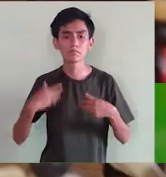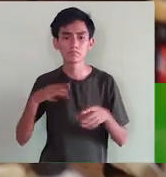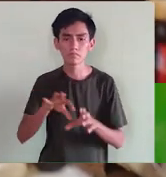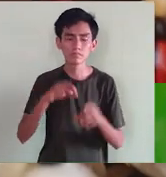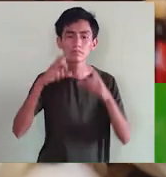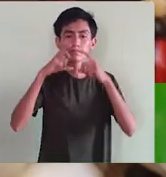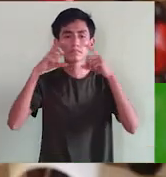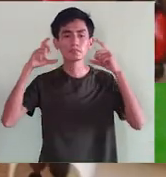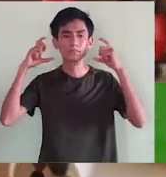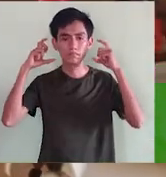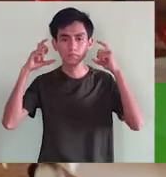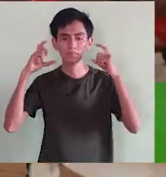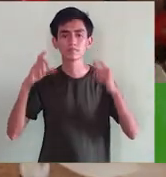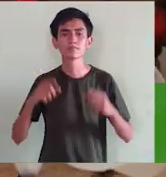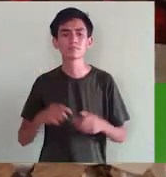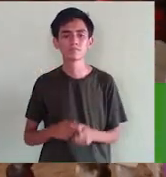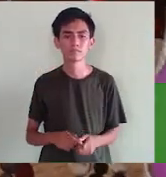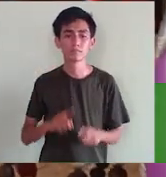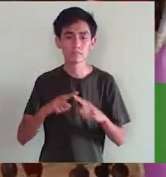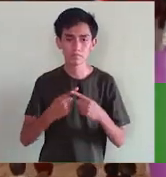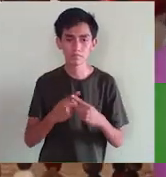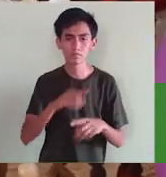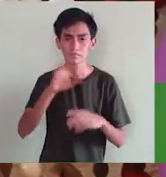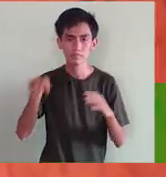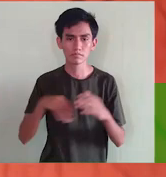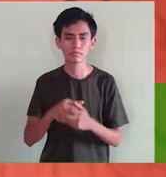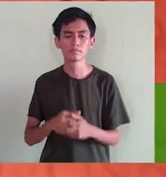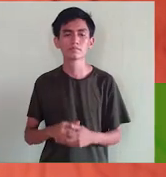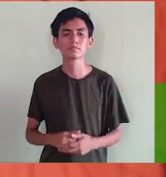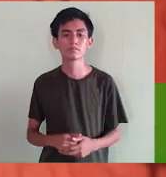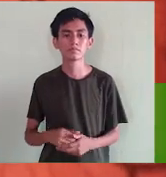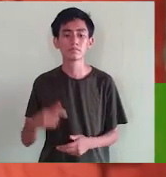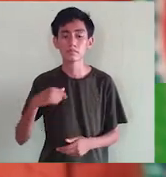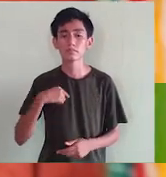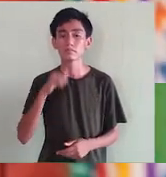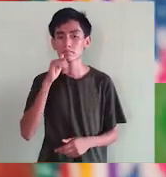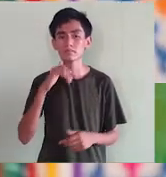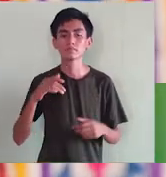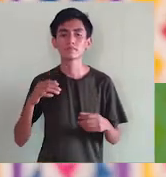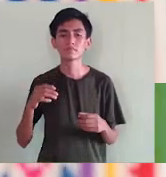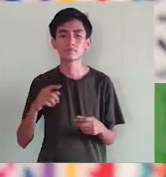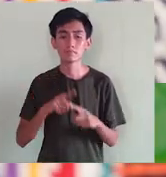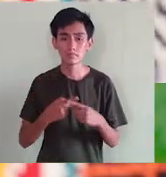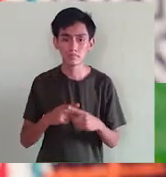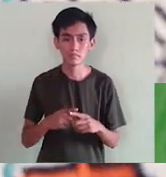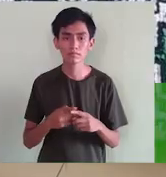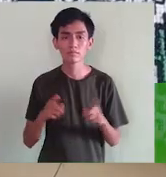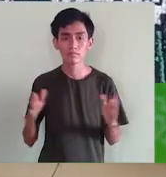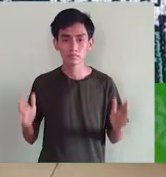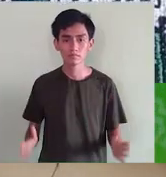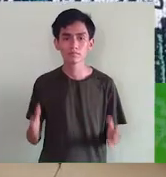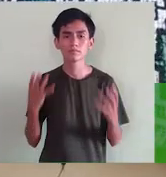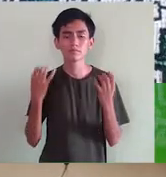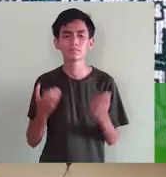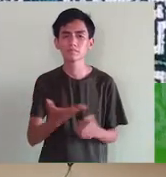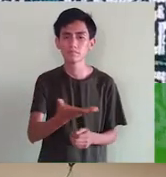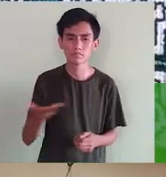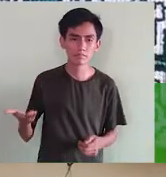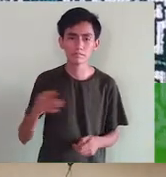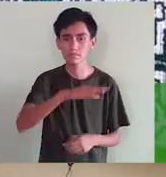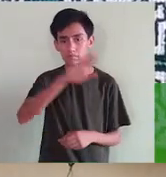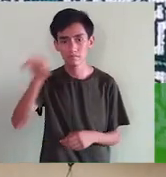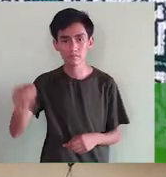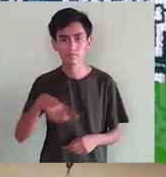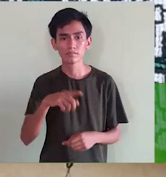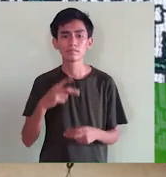explicó la artesana Katy Jessica Ochavano. Soy mujer artesana, quiero invitarles a visitar a la feria artesanal que se